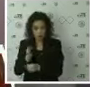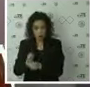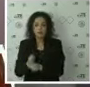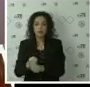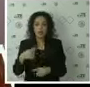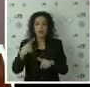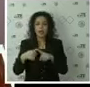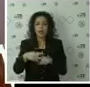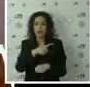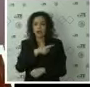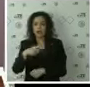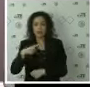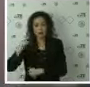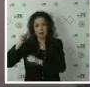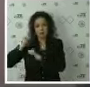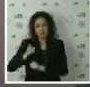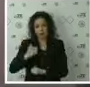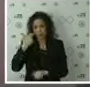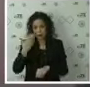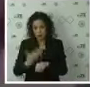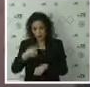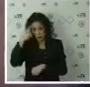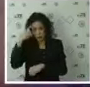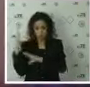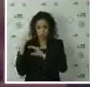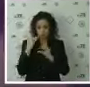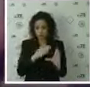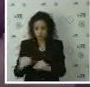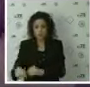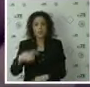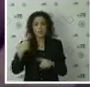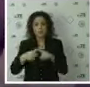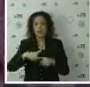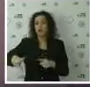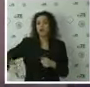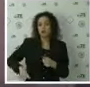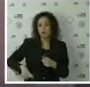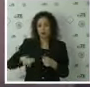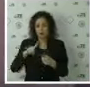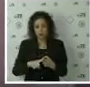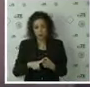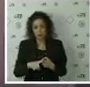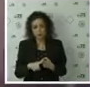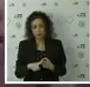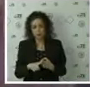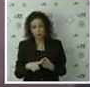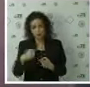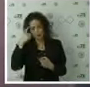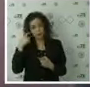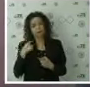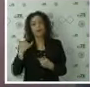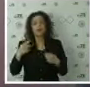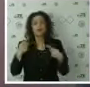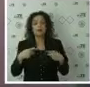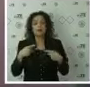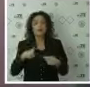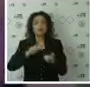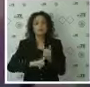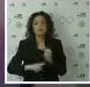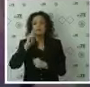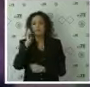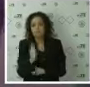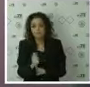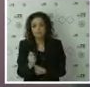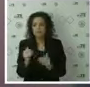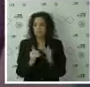esta situación de emergencia y anormalidad deberían ser tanto el gobierno como la sociedad en general. Llámense funcionarios buscando soluciones nacionales,